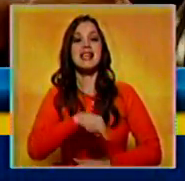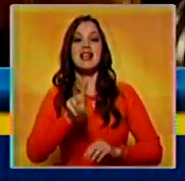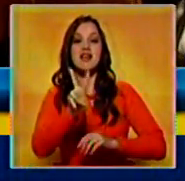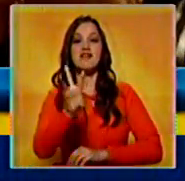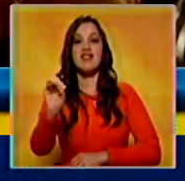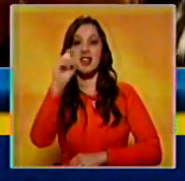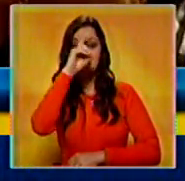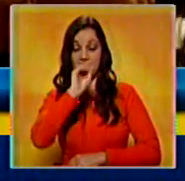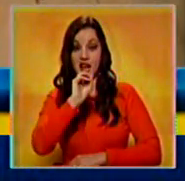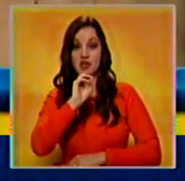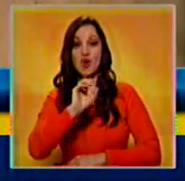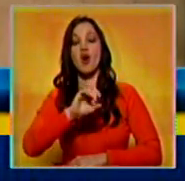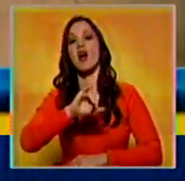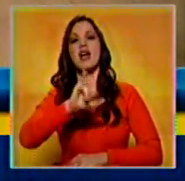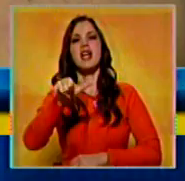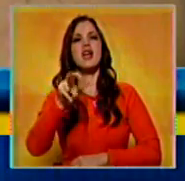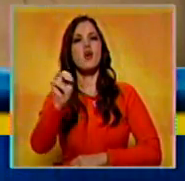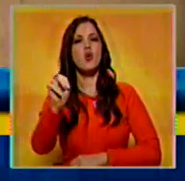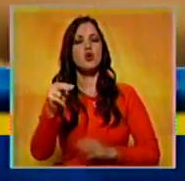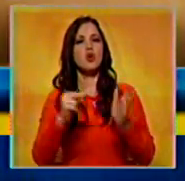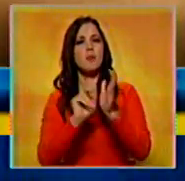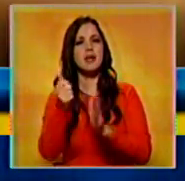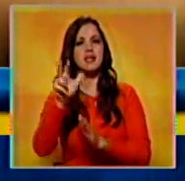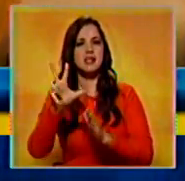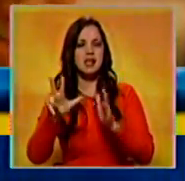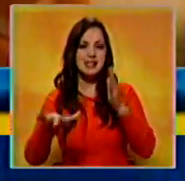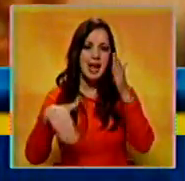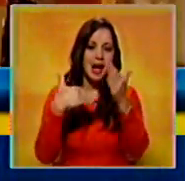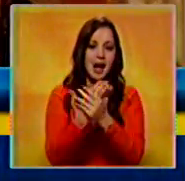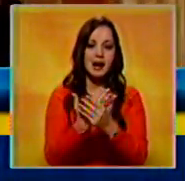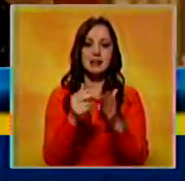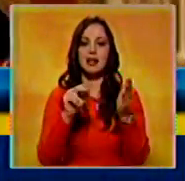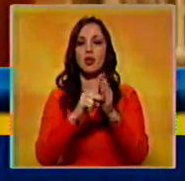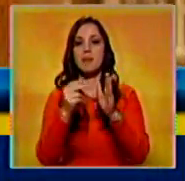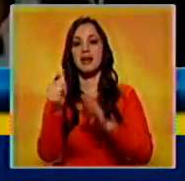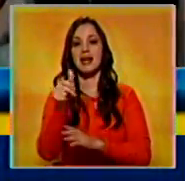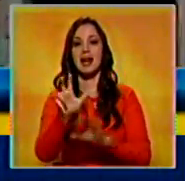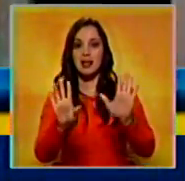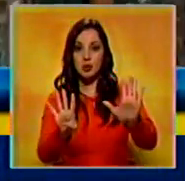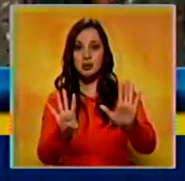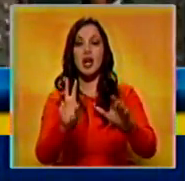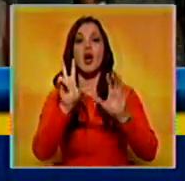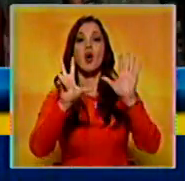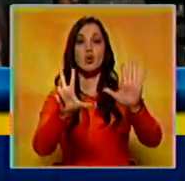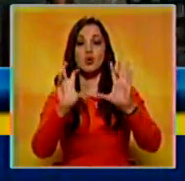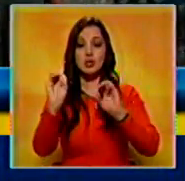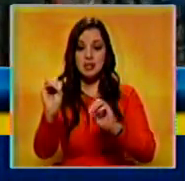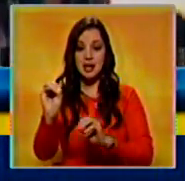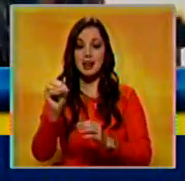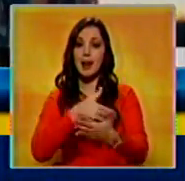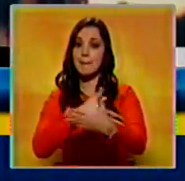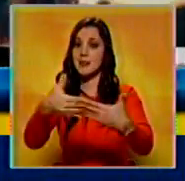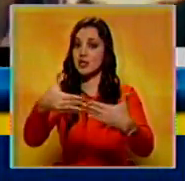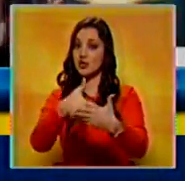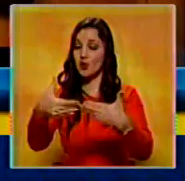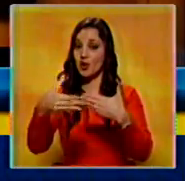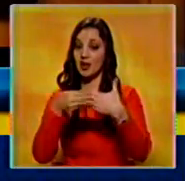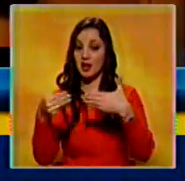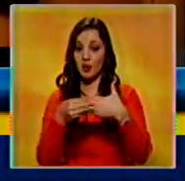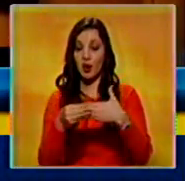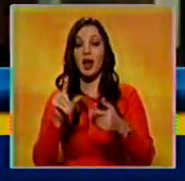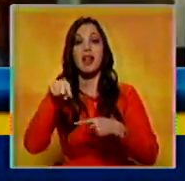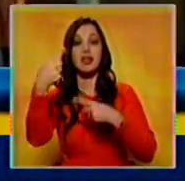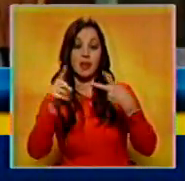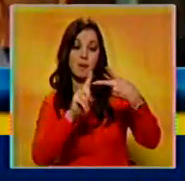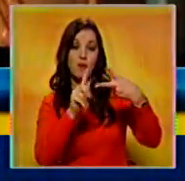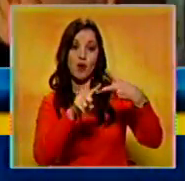del 2013 hasta junio de este año 80 millones de dólares. Le sigue One Direction y Taylor Swift con